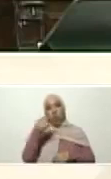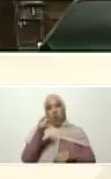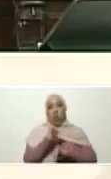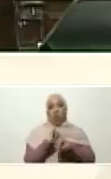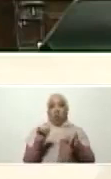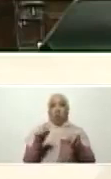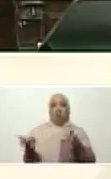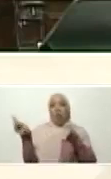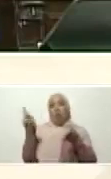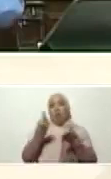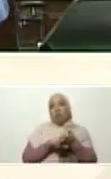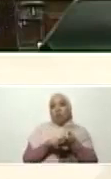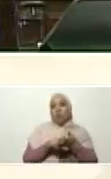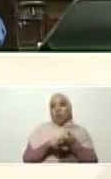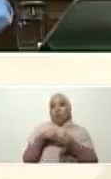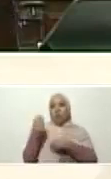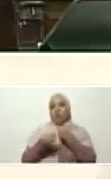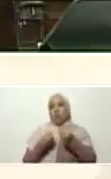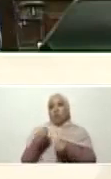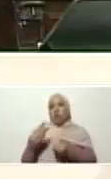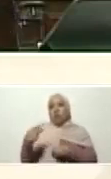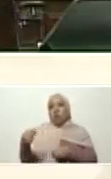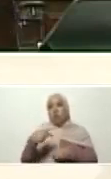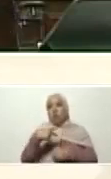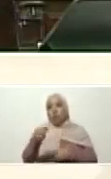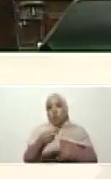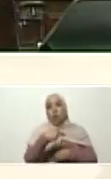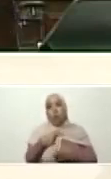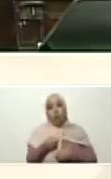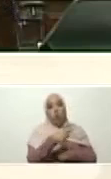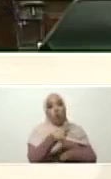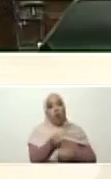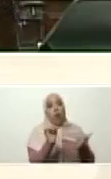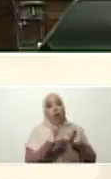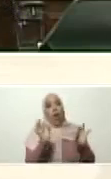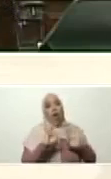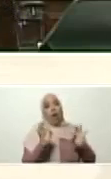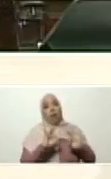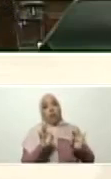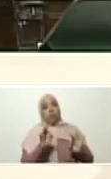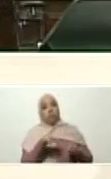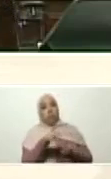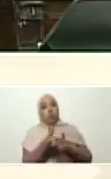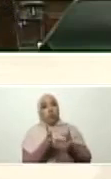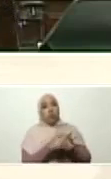para repetir que no hemos hecho, que no hemos hecho, que no hemos hecho, porque no lo hemos hecho. Ah, eso.